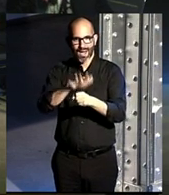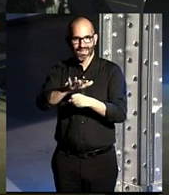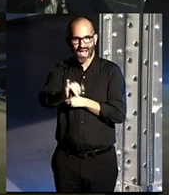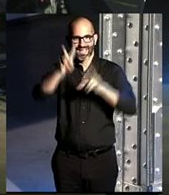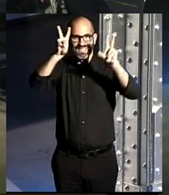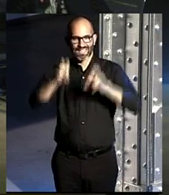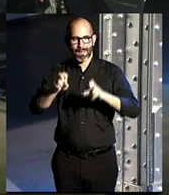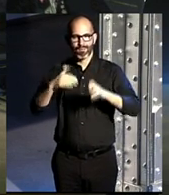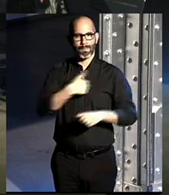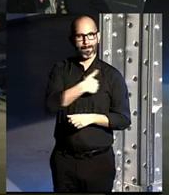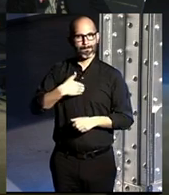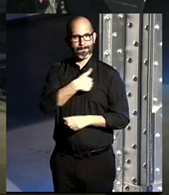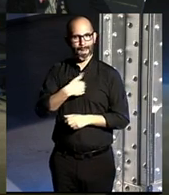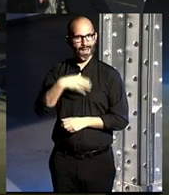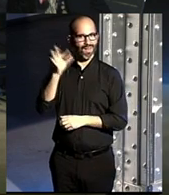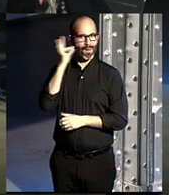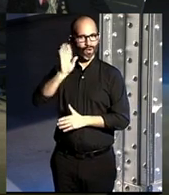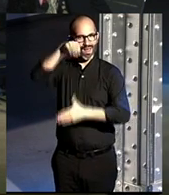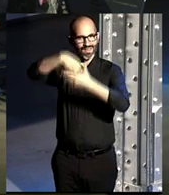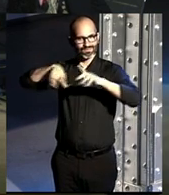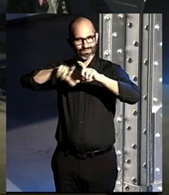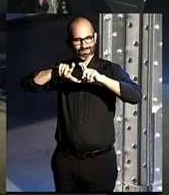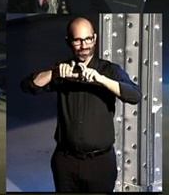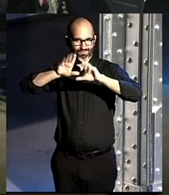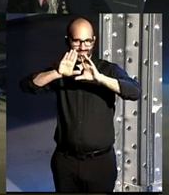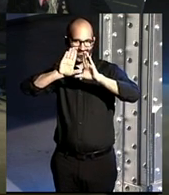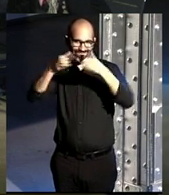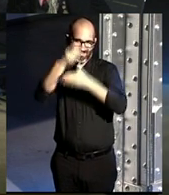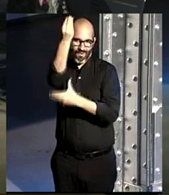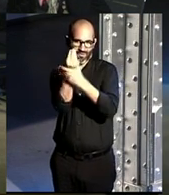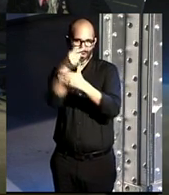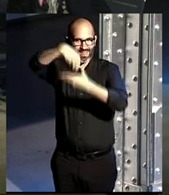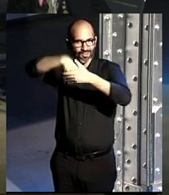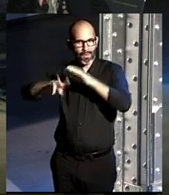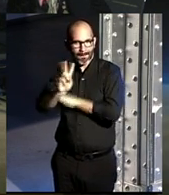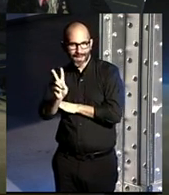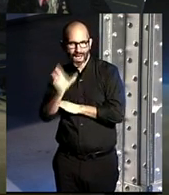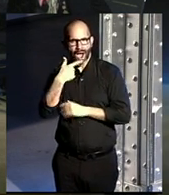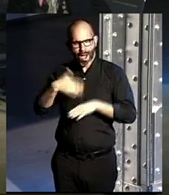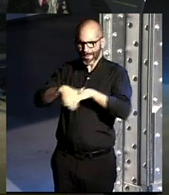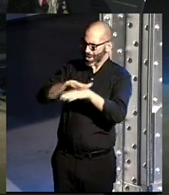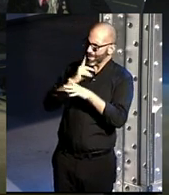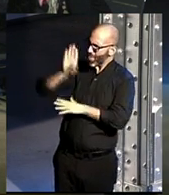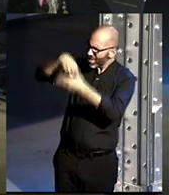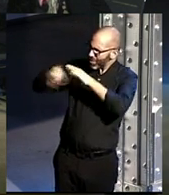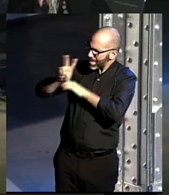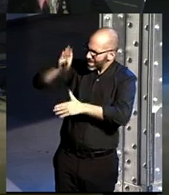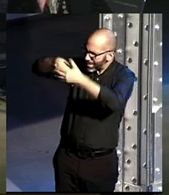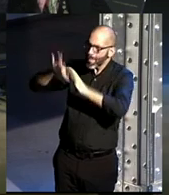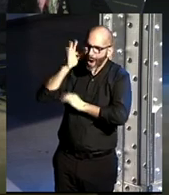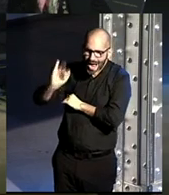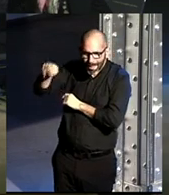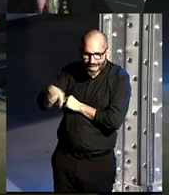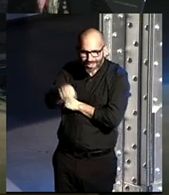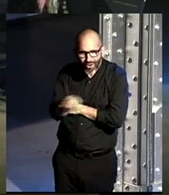de la mujer en Verne. Pero había mujeres en las novelas de Verne. Esa es la cuestión. Vamos a intentar buscarlas con lupa, a ver